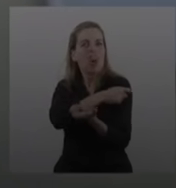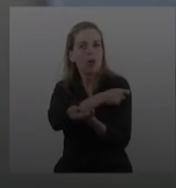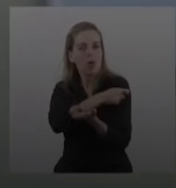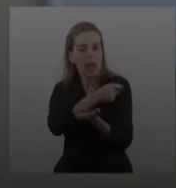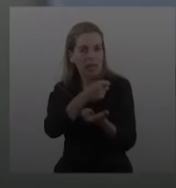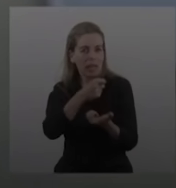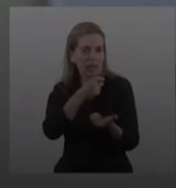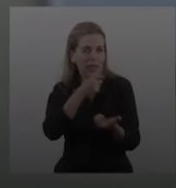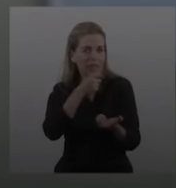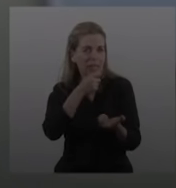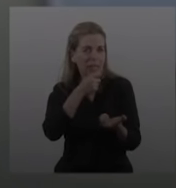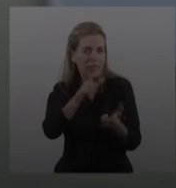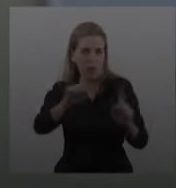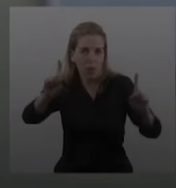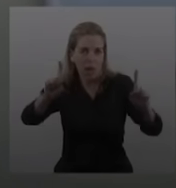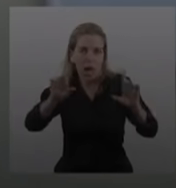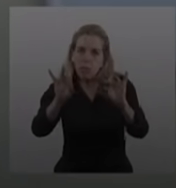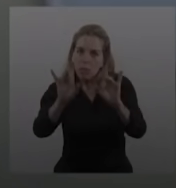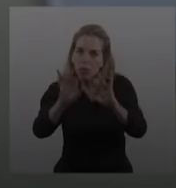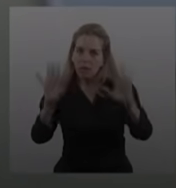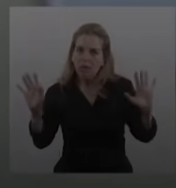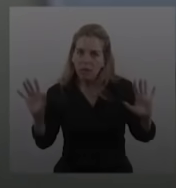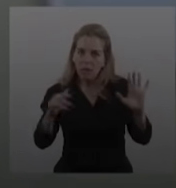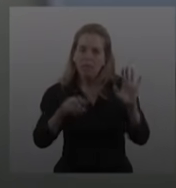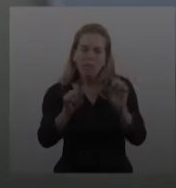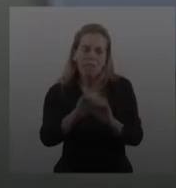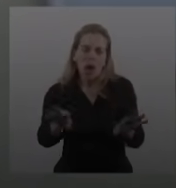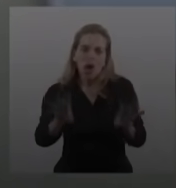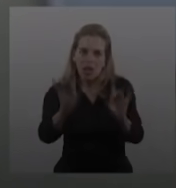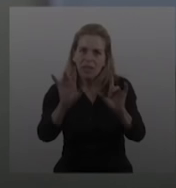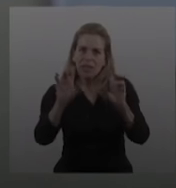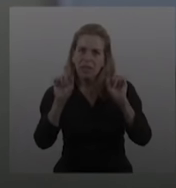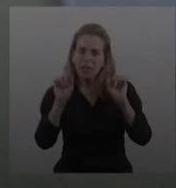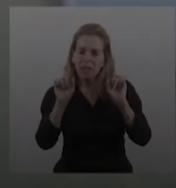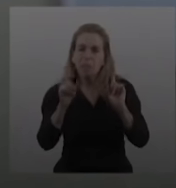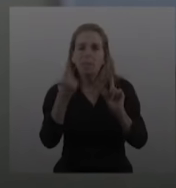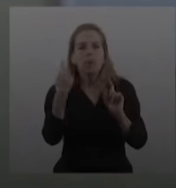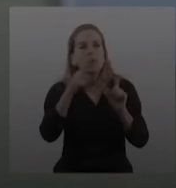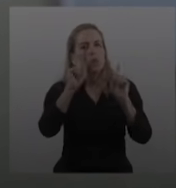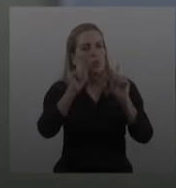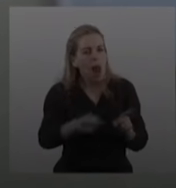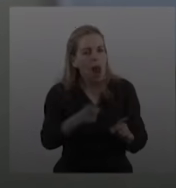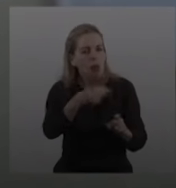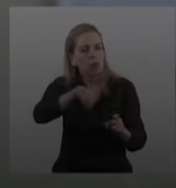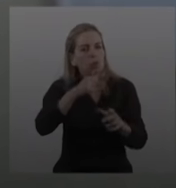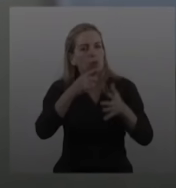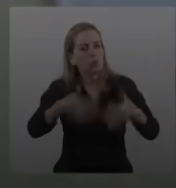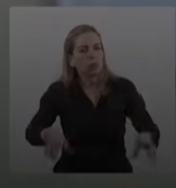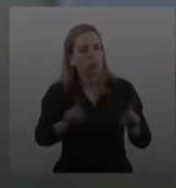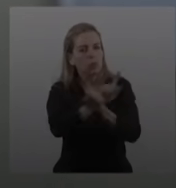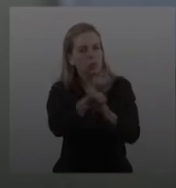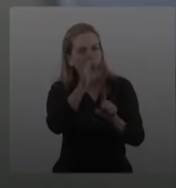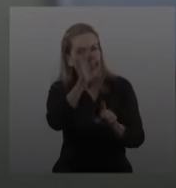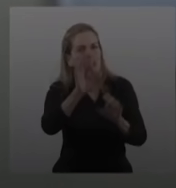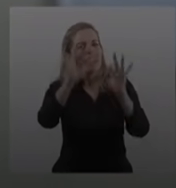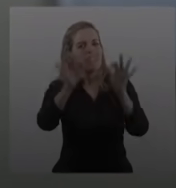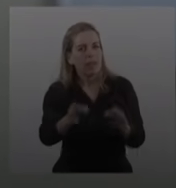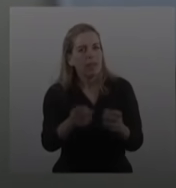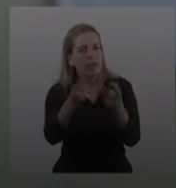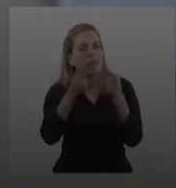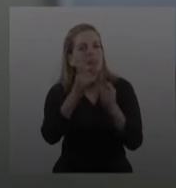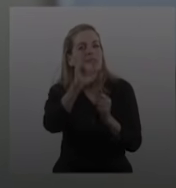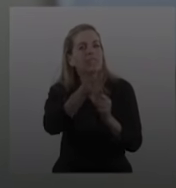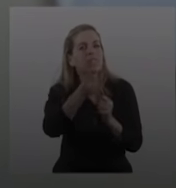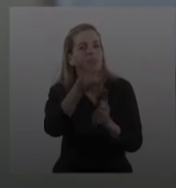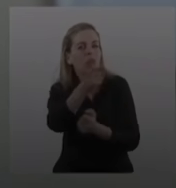compleja, mucho más que compleja. Pero no bajamos nunca los brazos porque estábamos convencidos que ese era el camino.